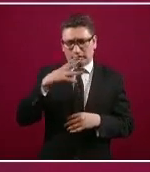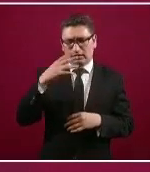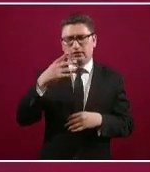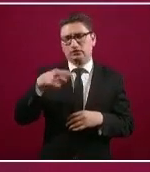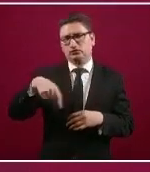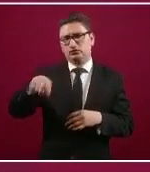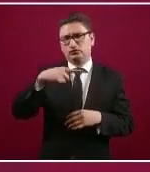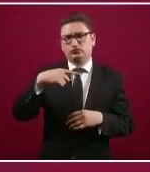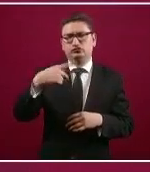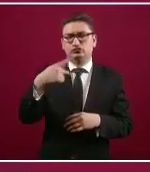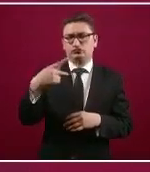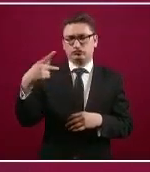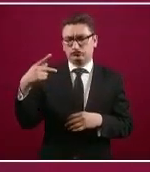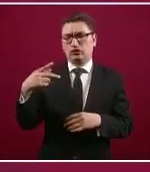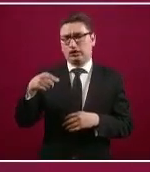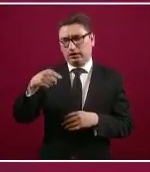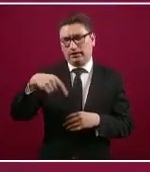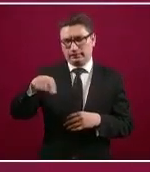para